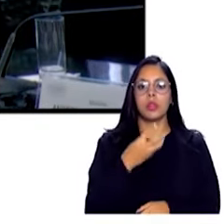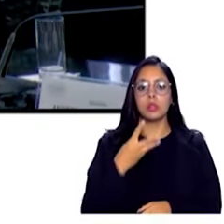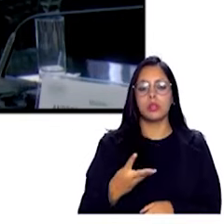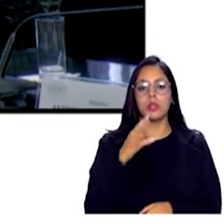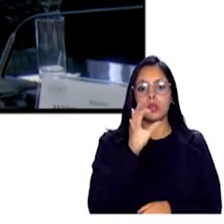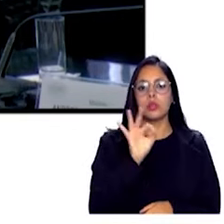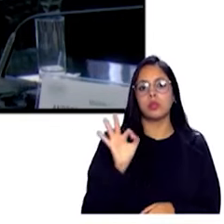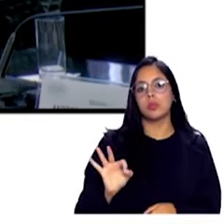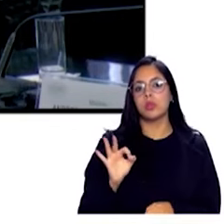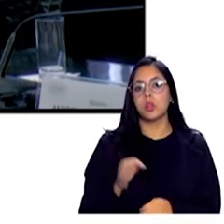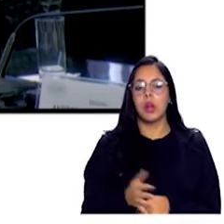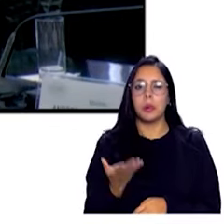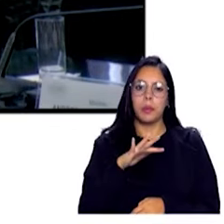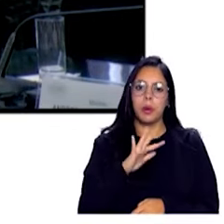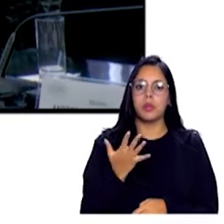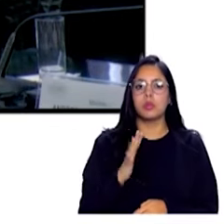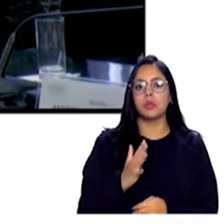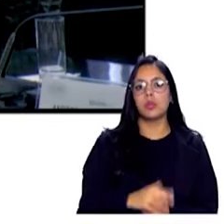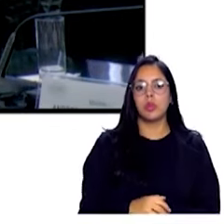asuntos